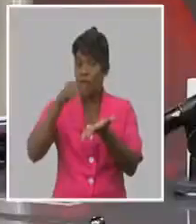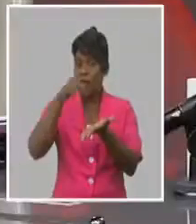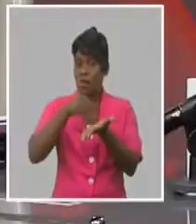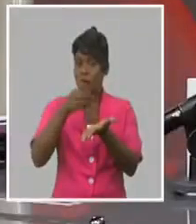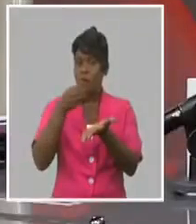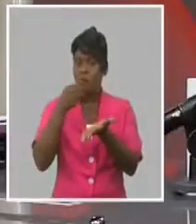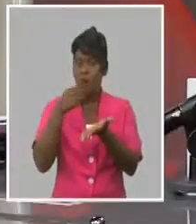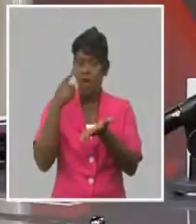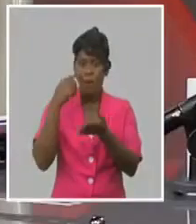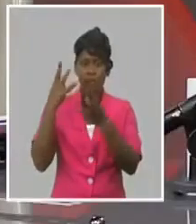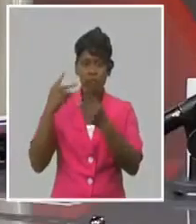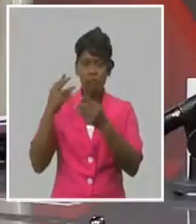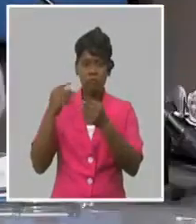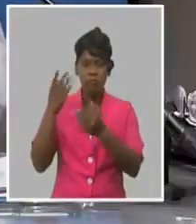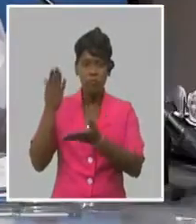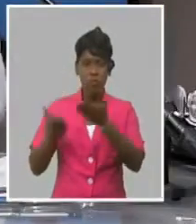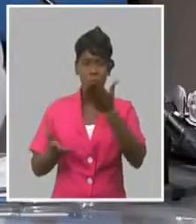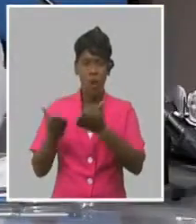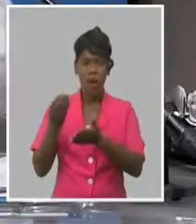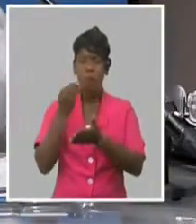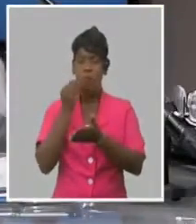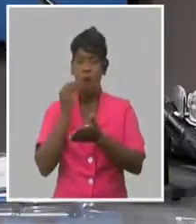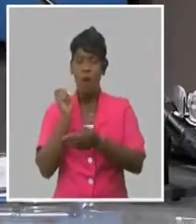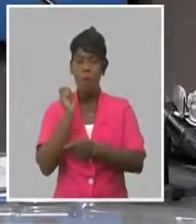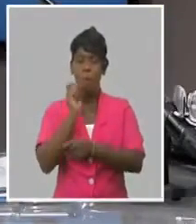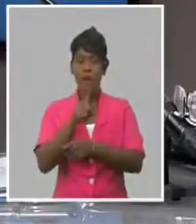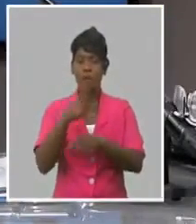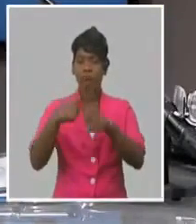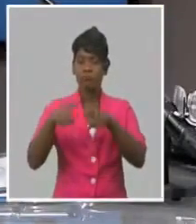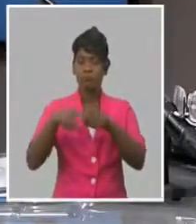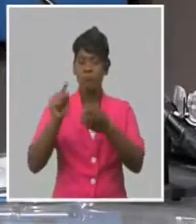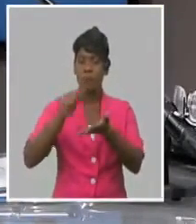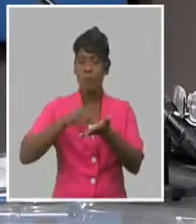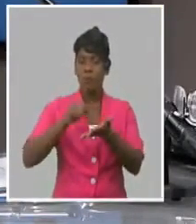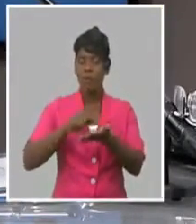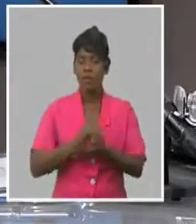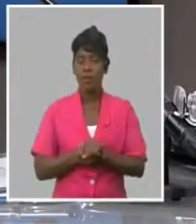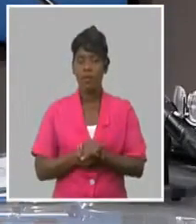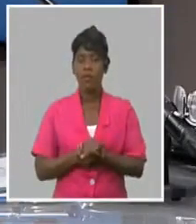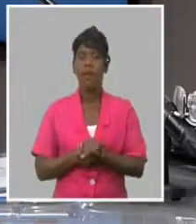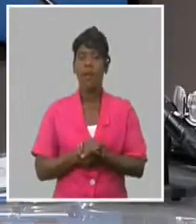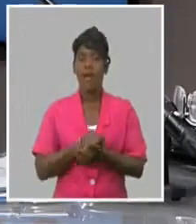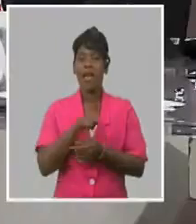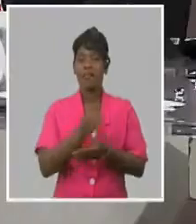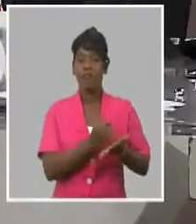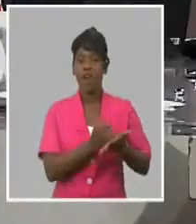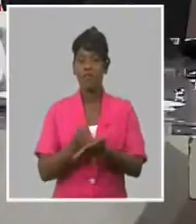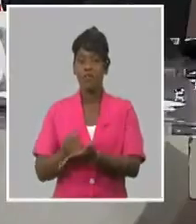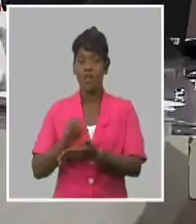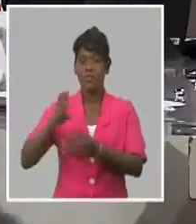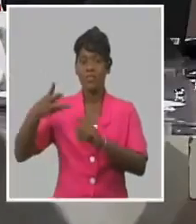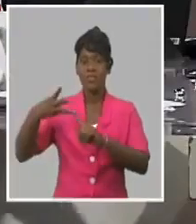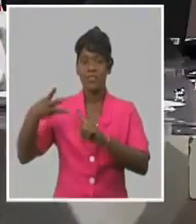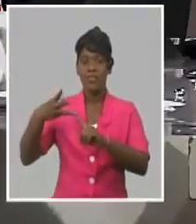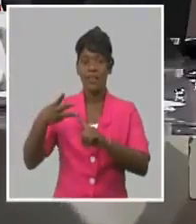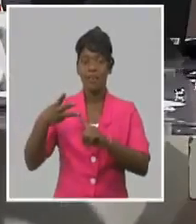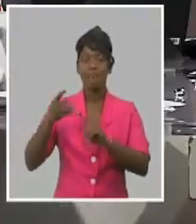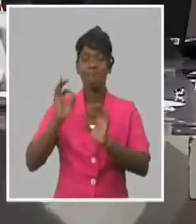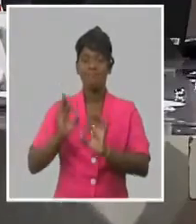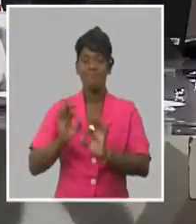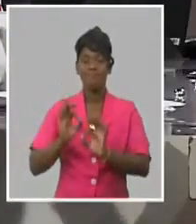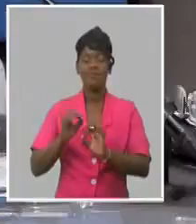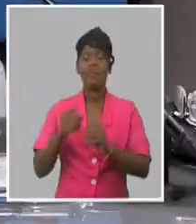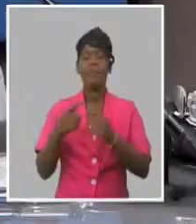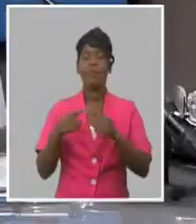todavía, entonces no consumen una canasta promedio. Ahí entraría entonces la asistencia social. Ahí